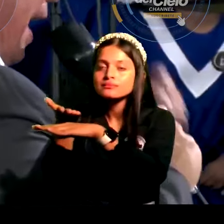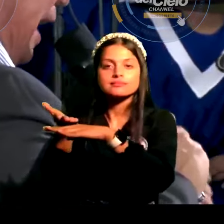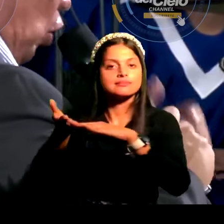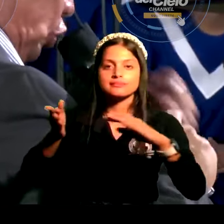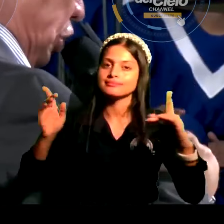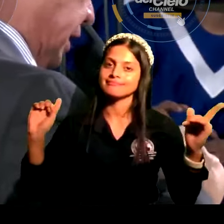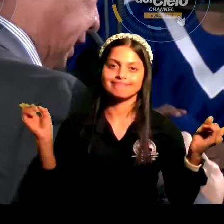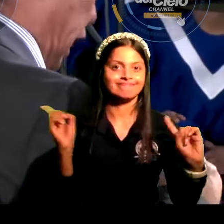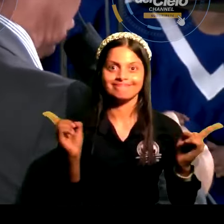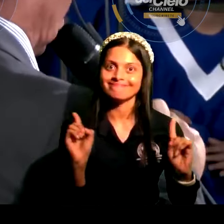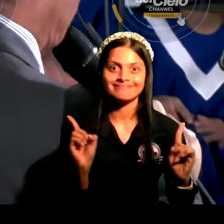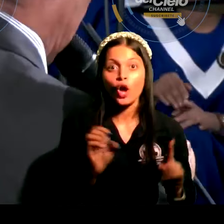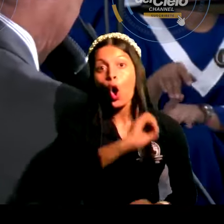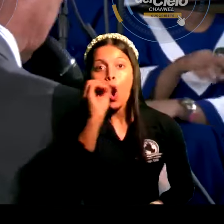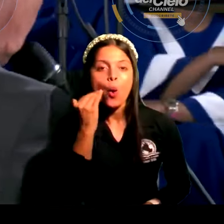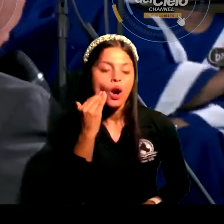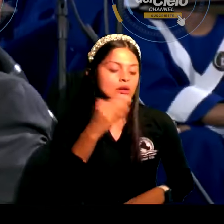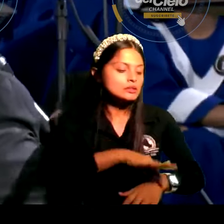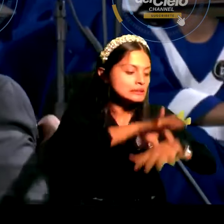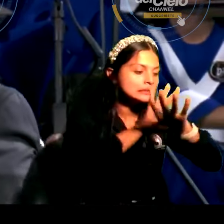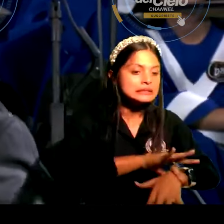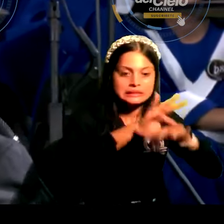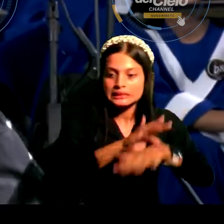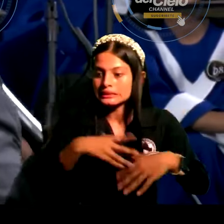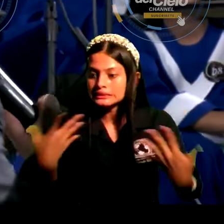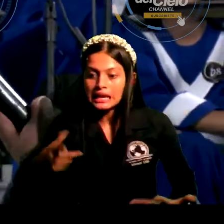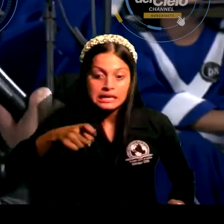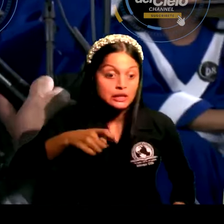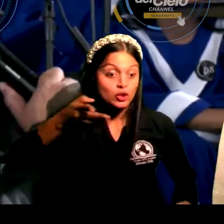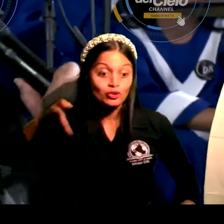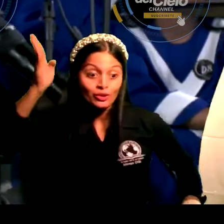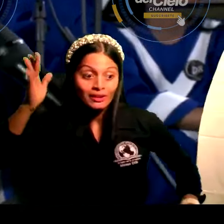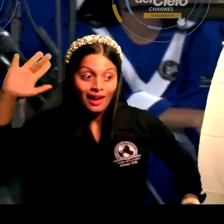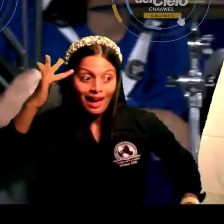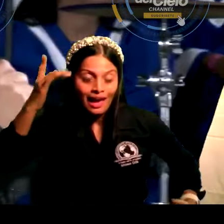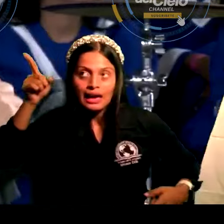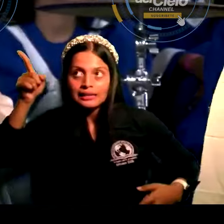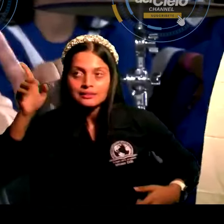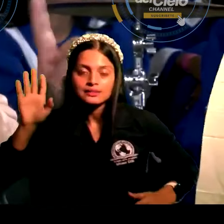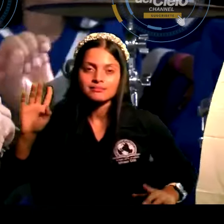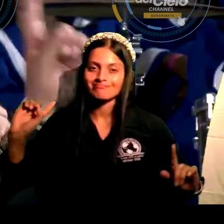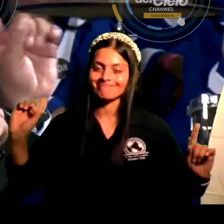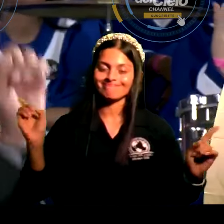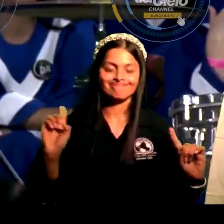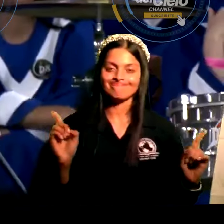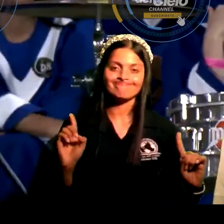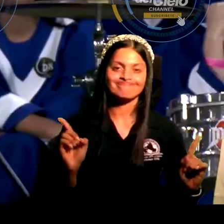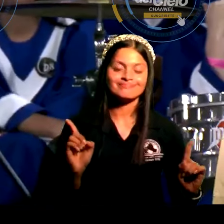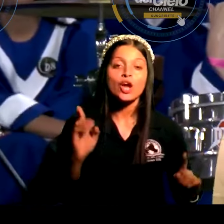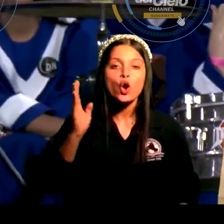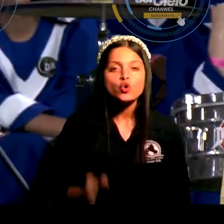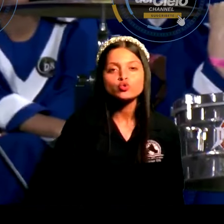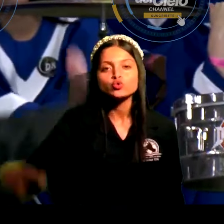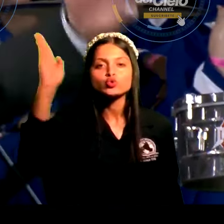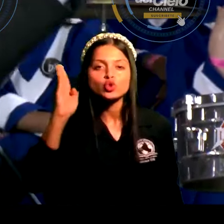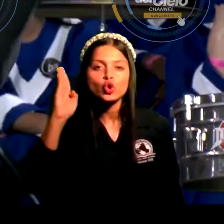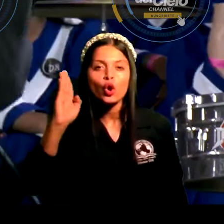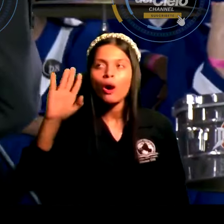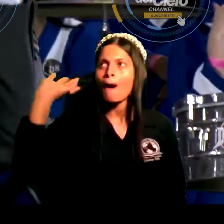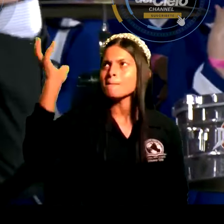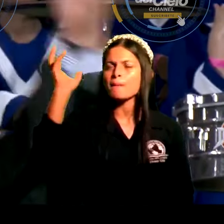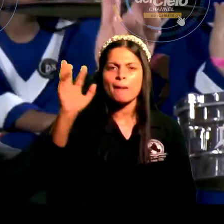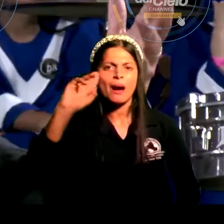le apaga los incendios y le resuelve las emergencias. Pero mi amigo, Dios no es bombero, Dios